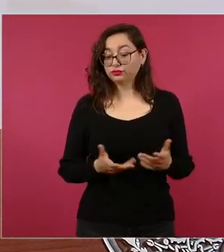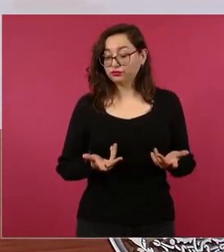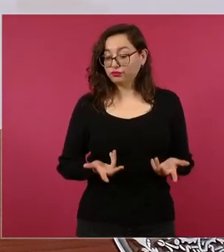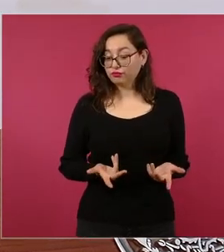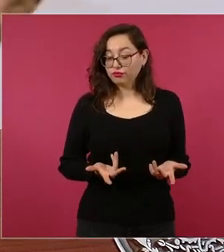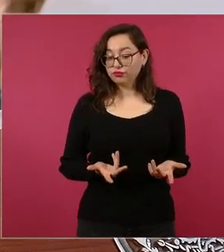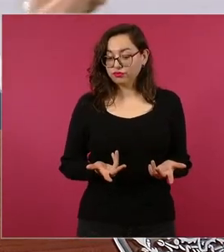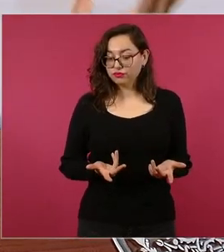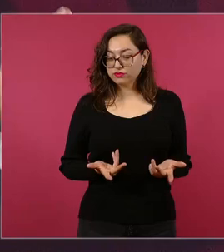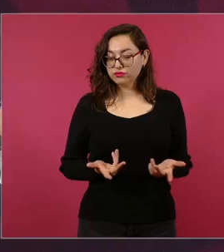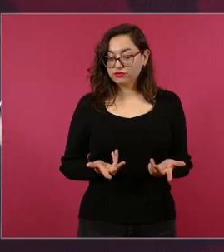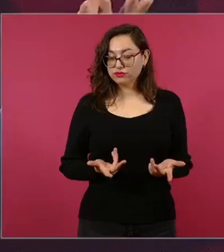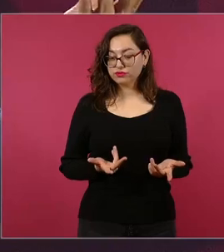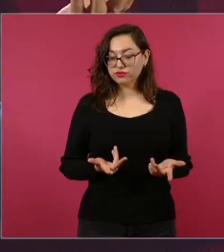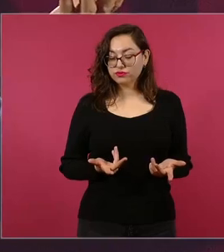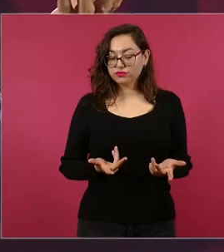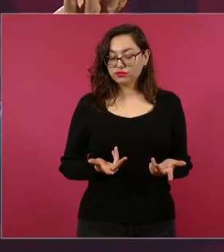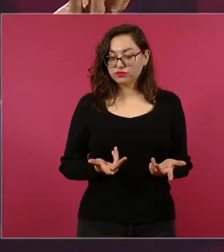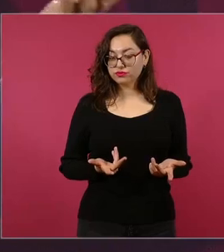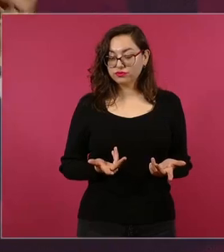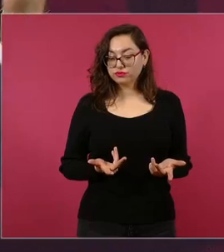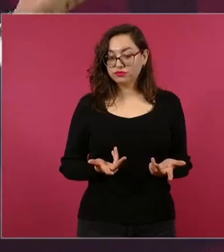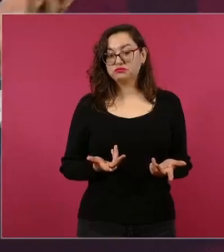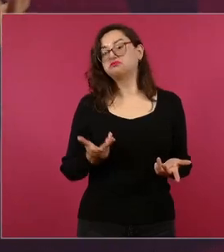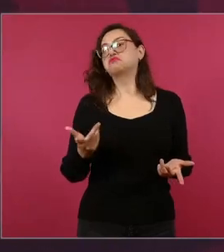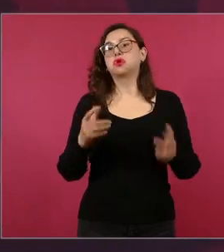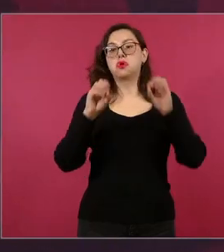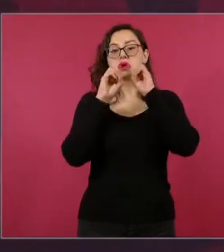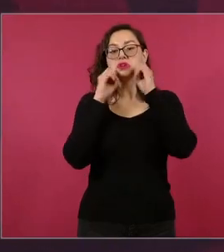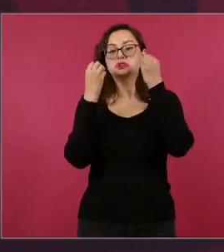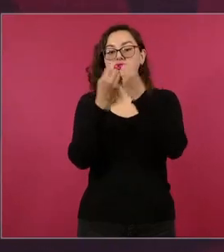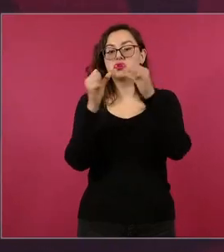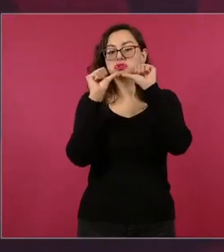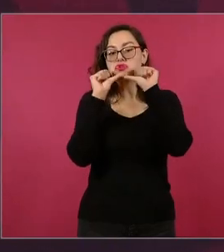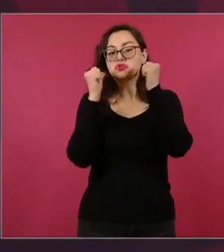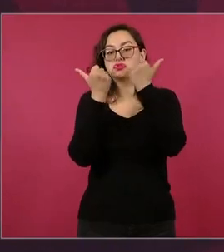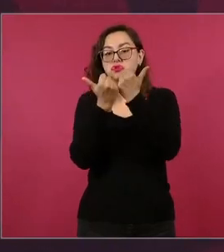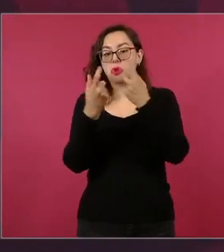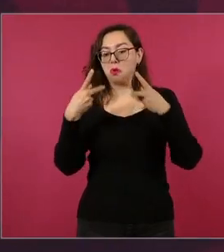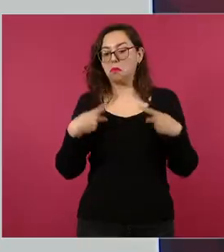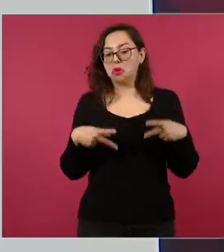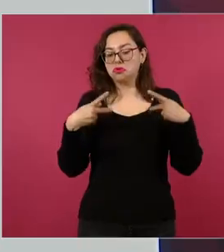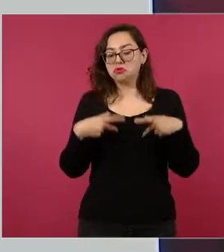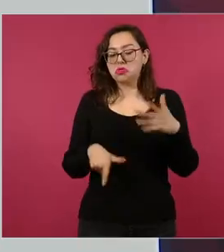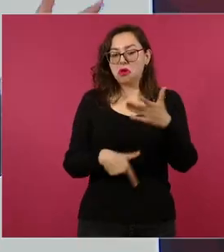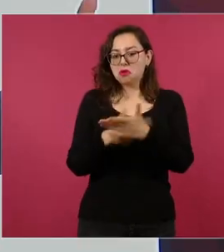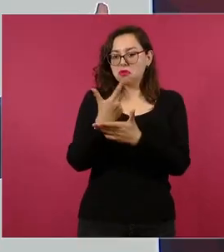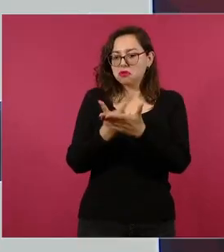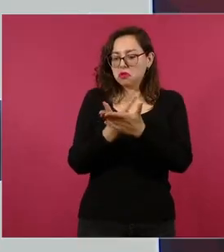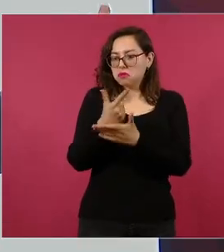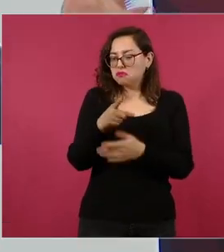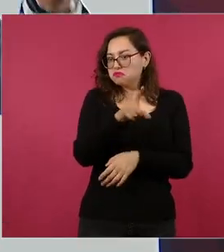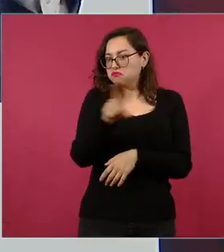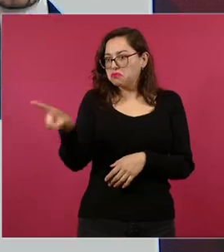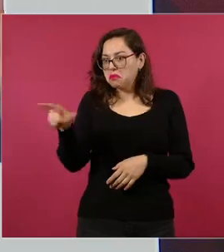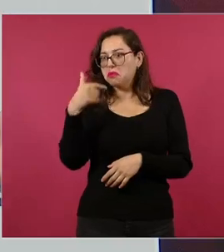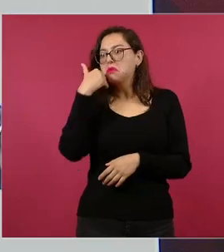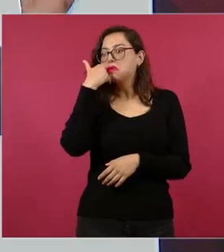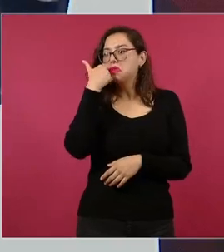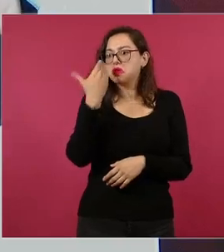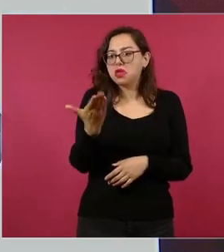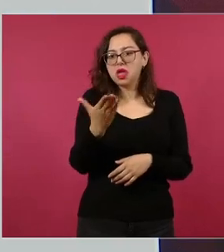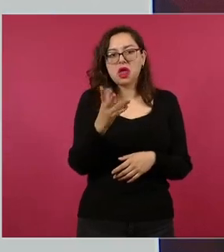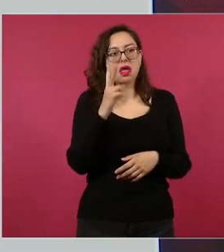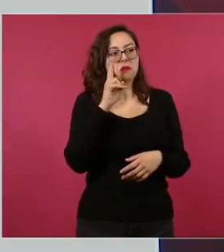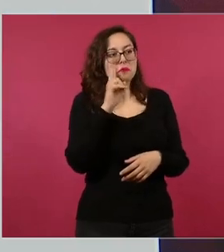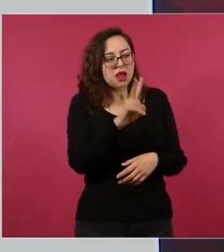los de las organizaciones civiles, cualquier ciudadano, contador público, puede hacer